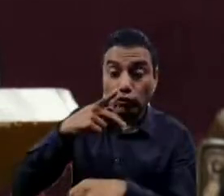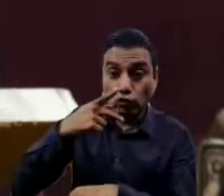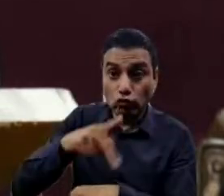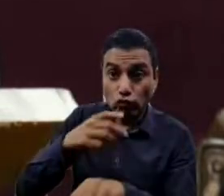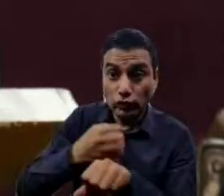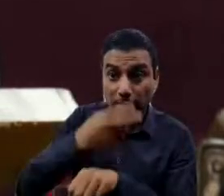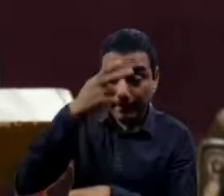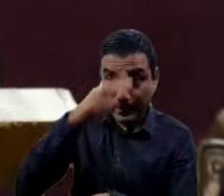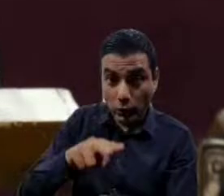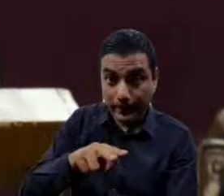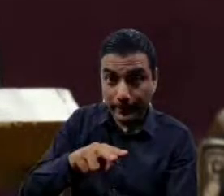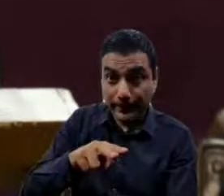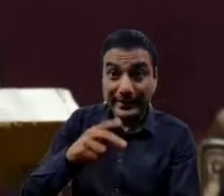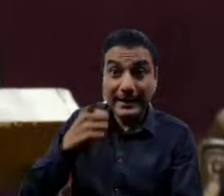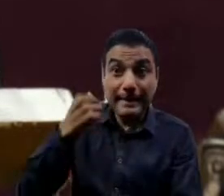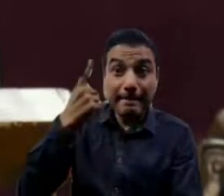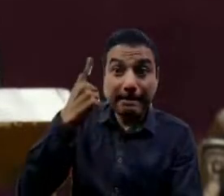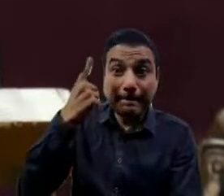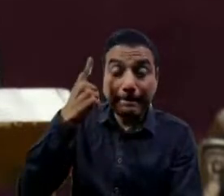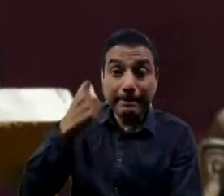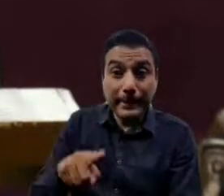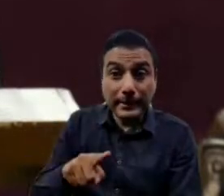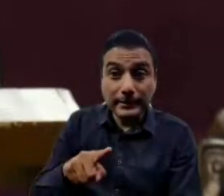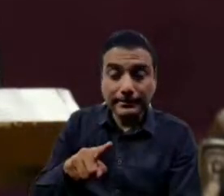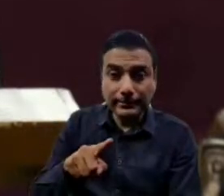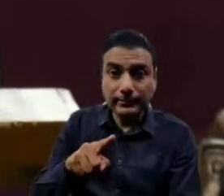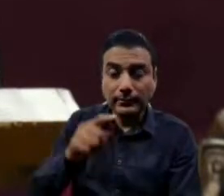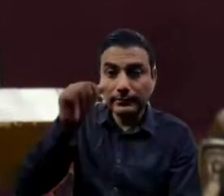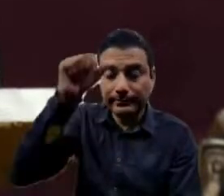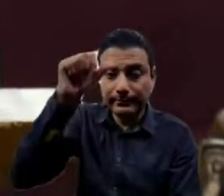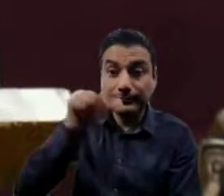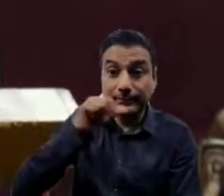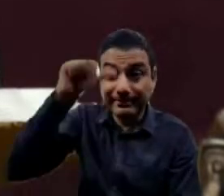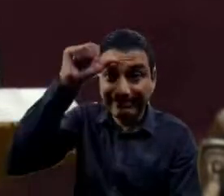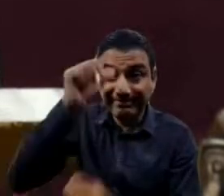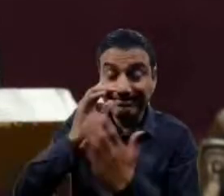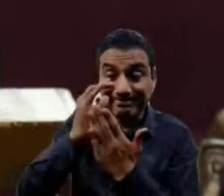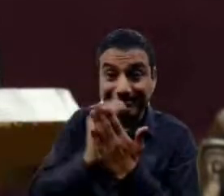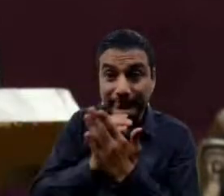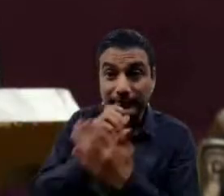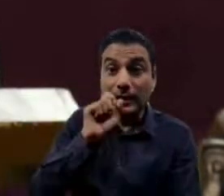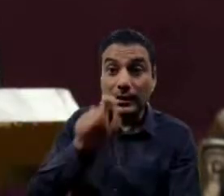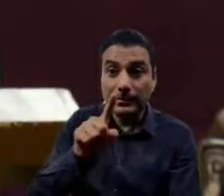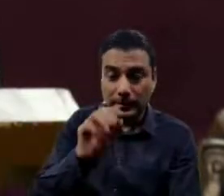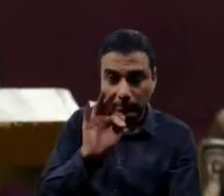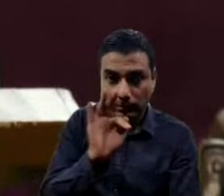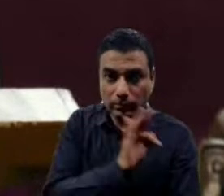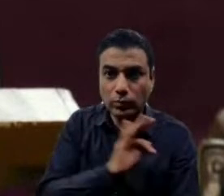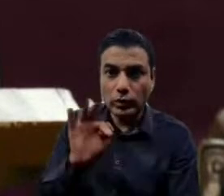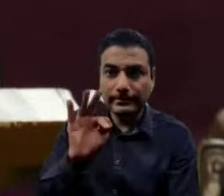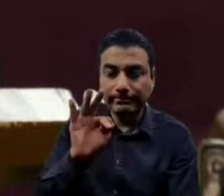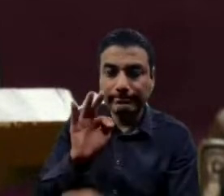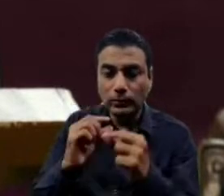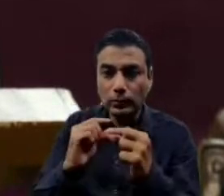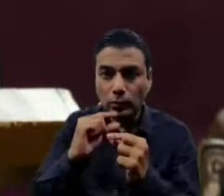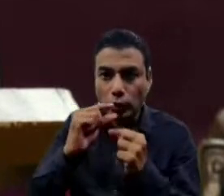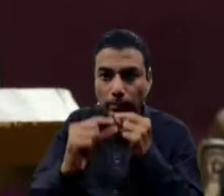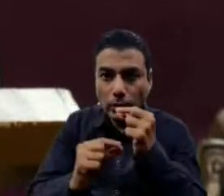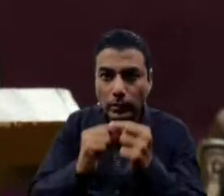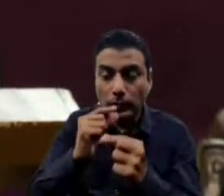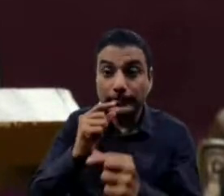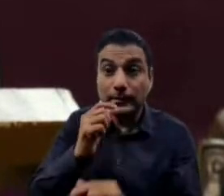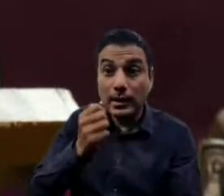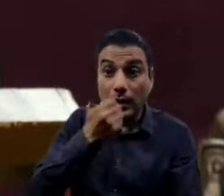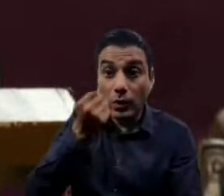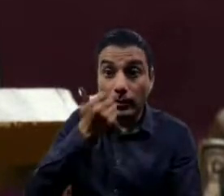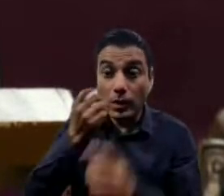a efecto de disminuir el analfabetismo, así como también combatir de manera progresiva la deserción o abandono